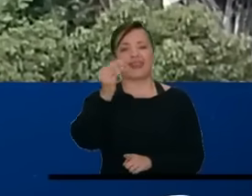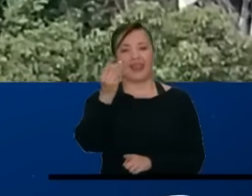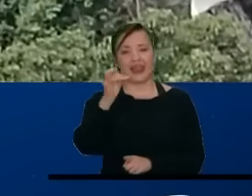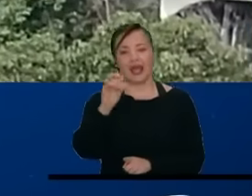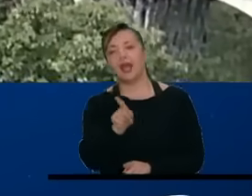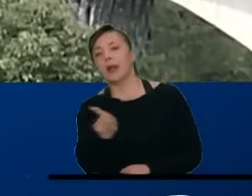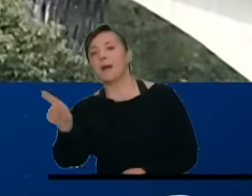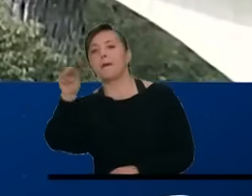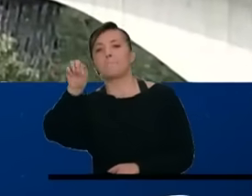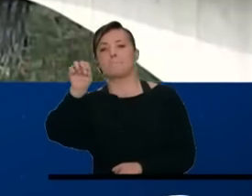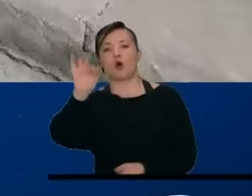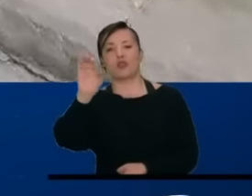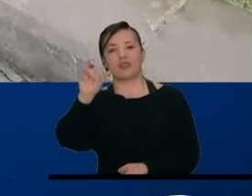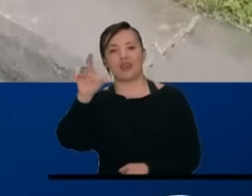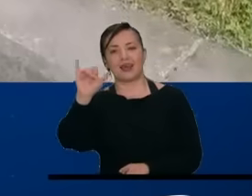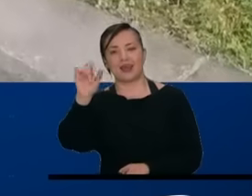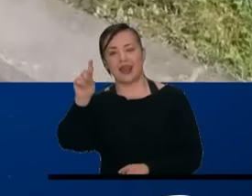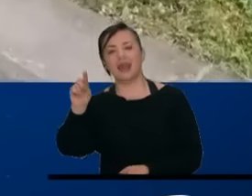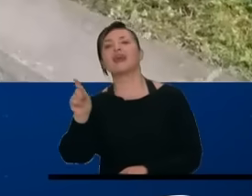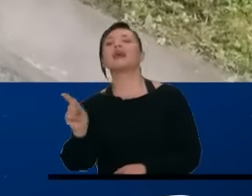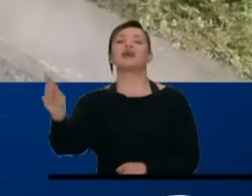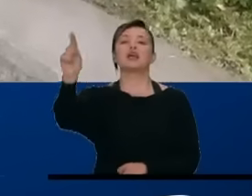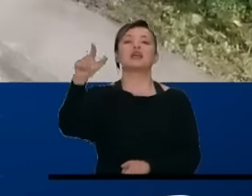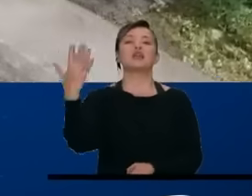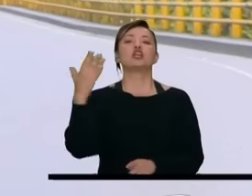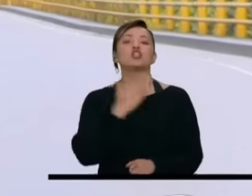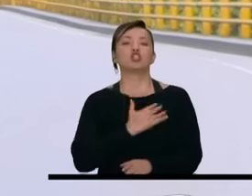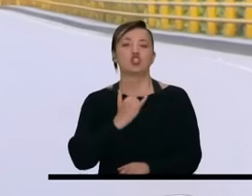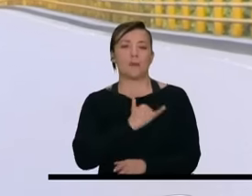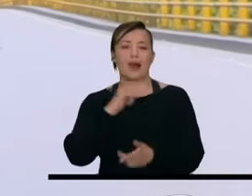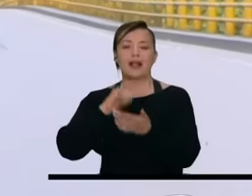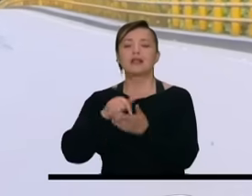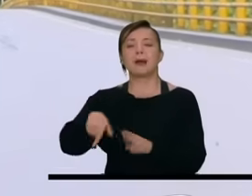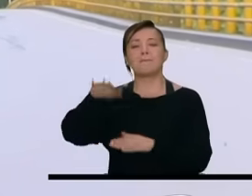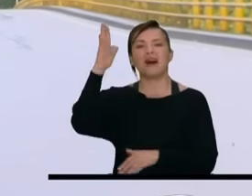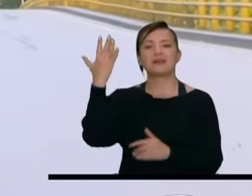para vehículos de 3 ejes o máximo 30 toneladas.